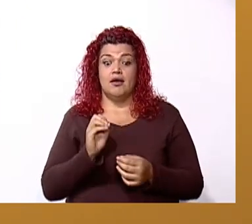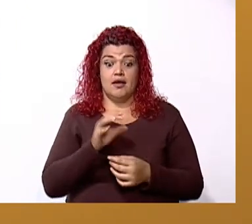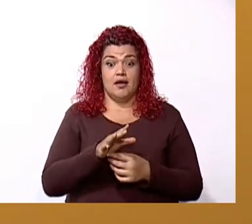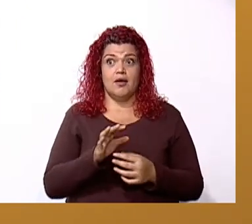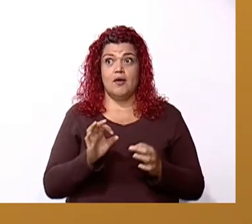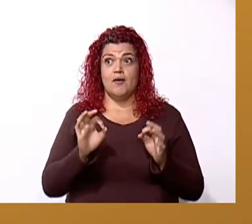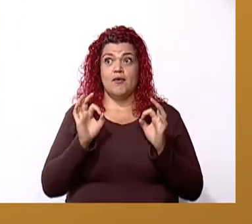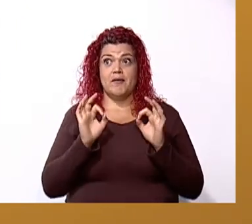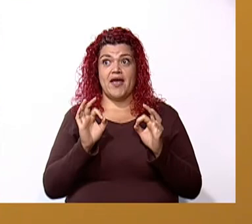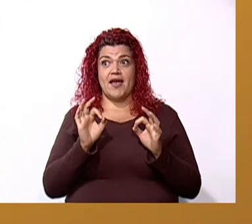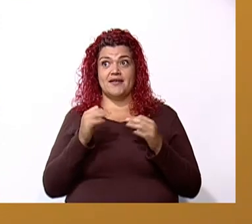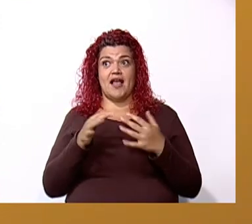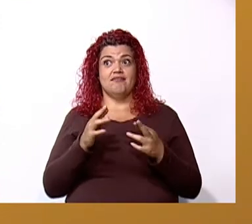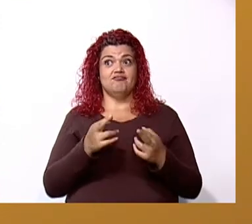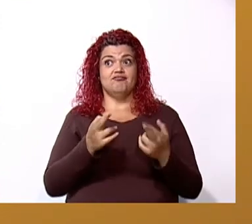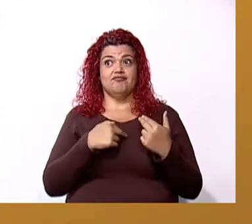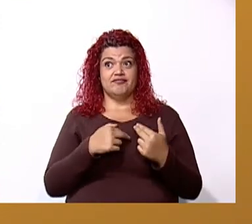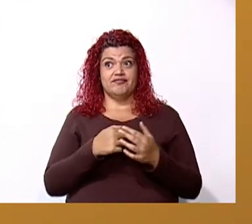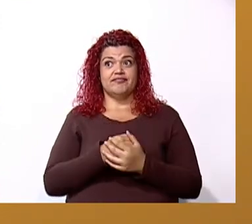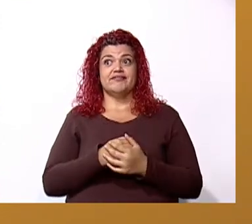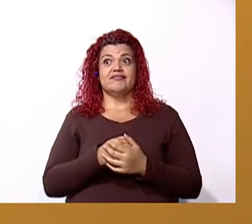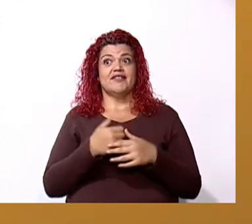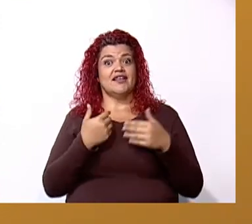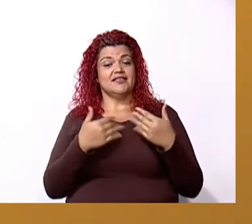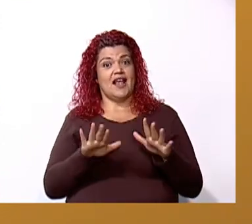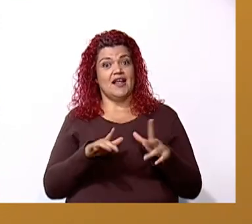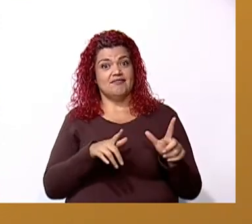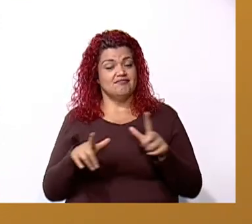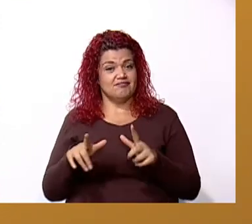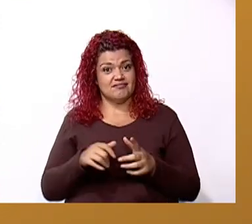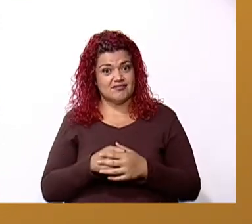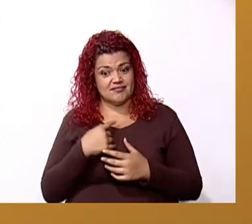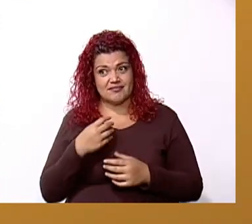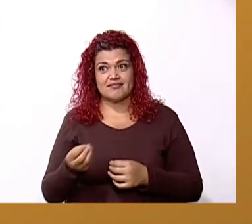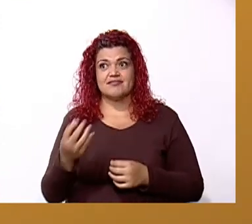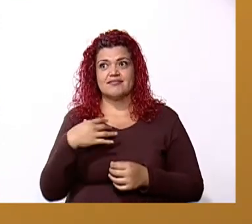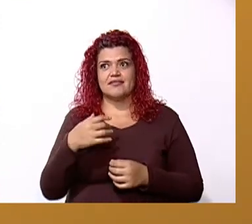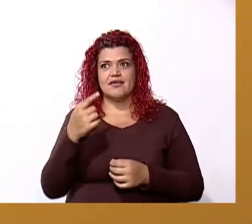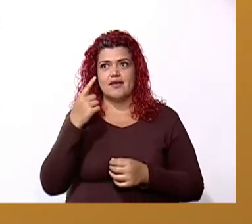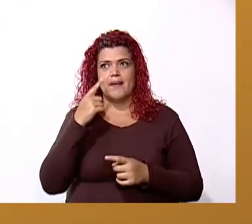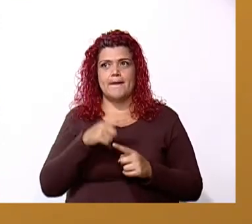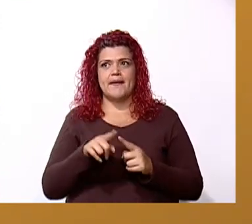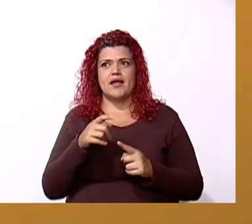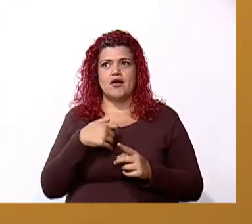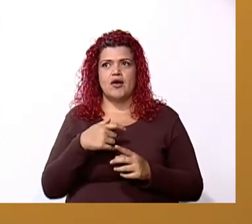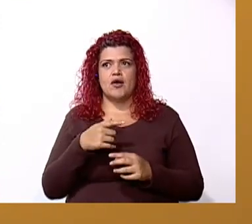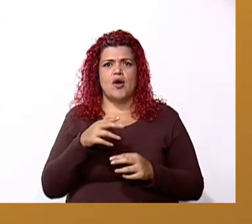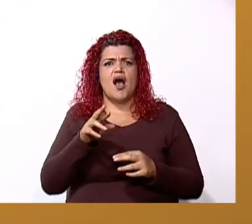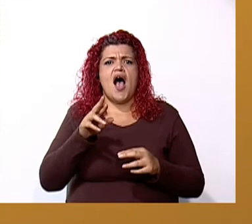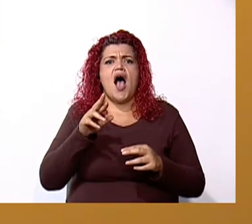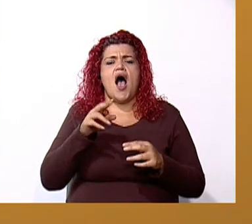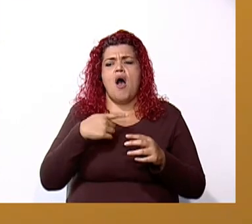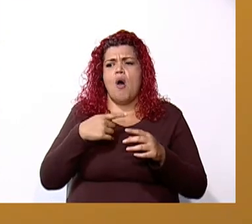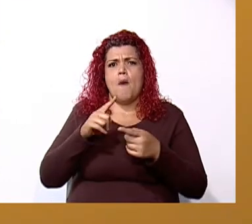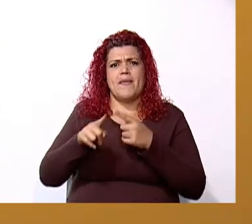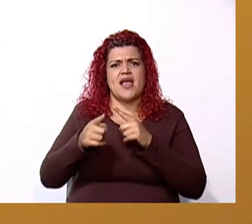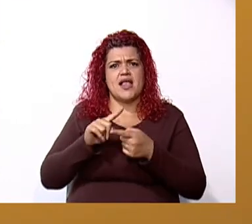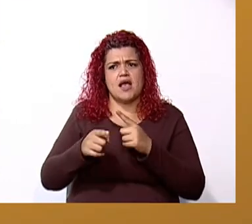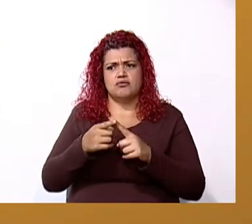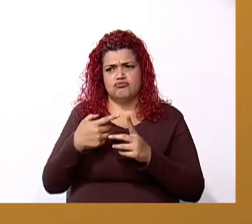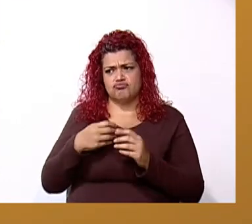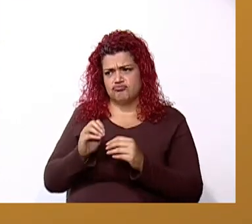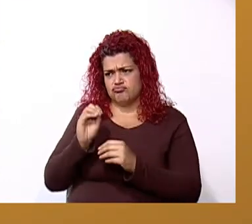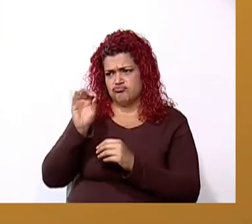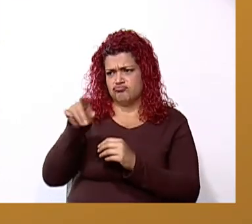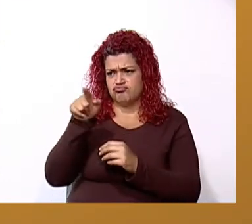Muy bien, ¿ven? Ya, ahí me entró la imagen, pero voy a pedirles a producción que por favor me ayude